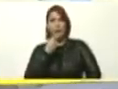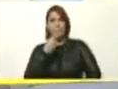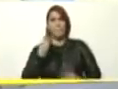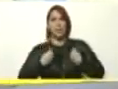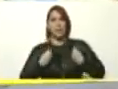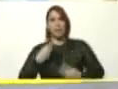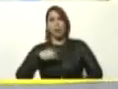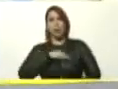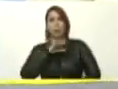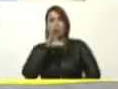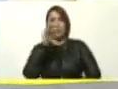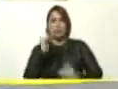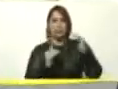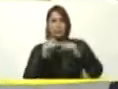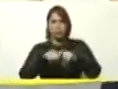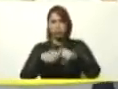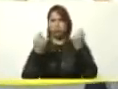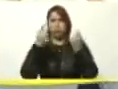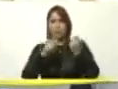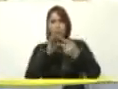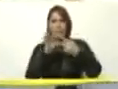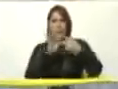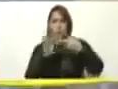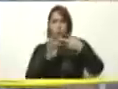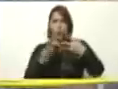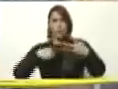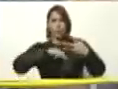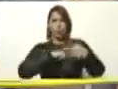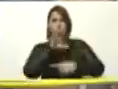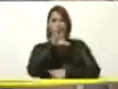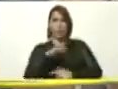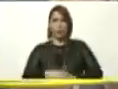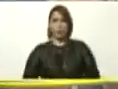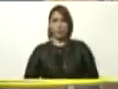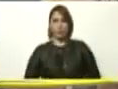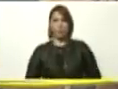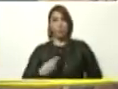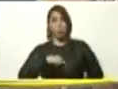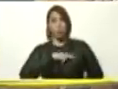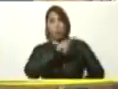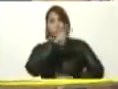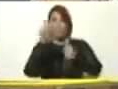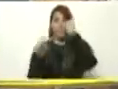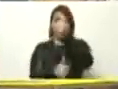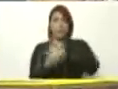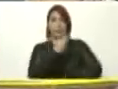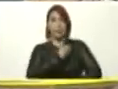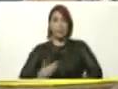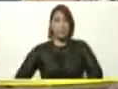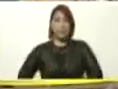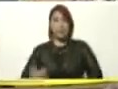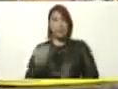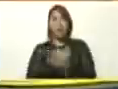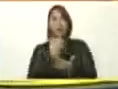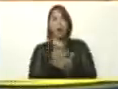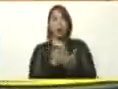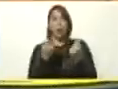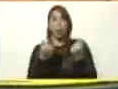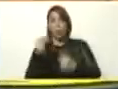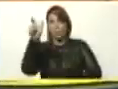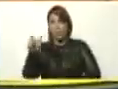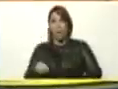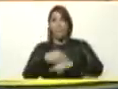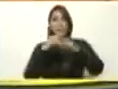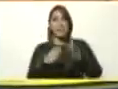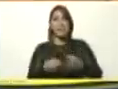país, a la estabilidad, al funcionamiento de nuestro país. Por eso nuestro vicepresidente de Economía y ministro